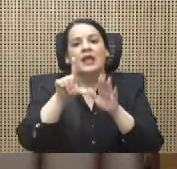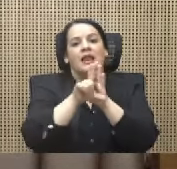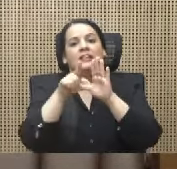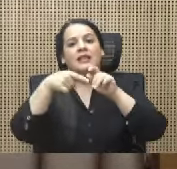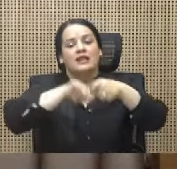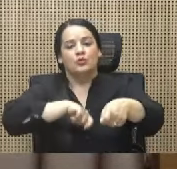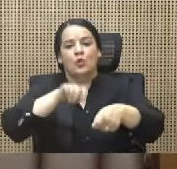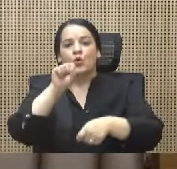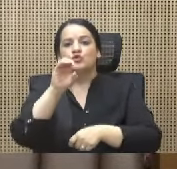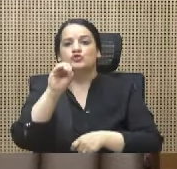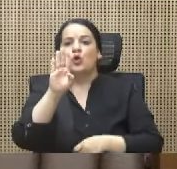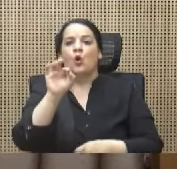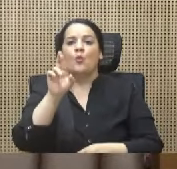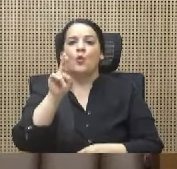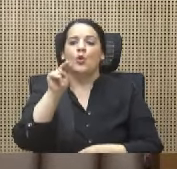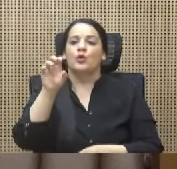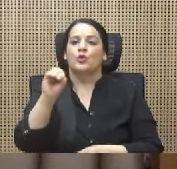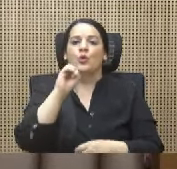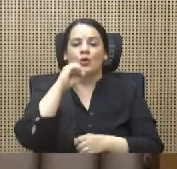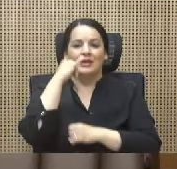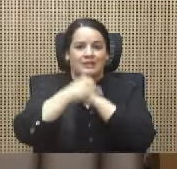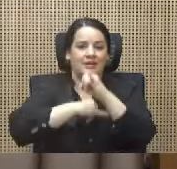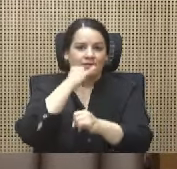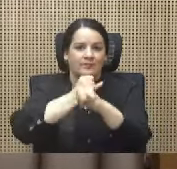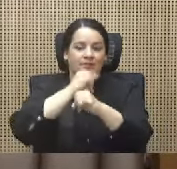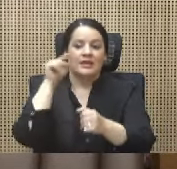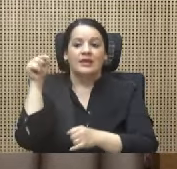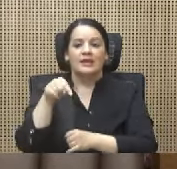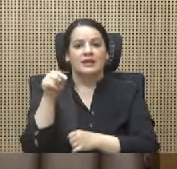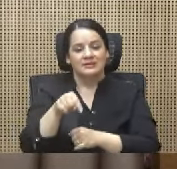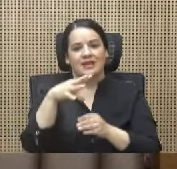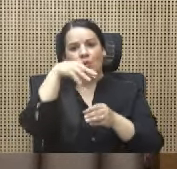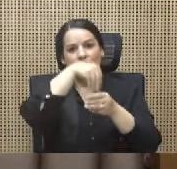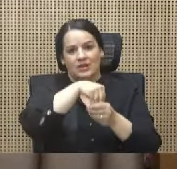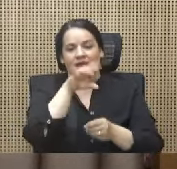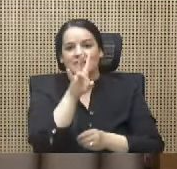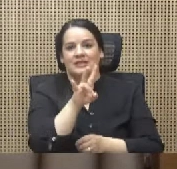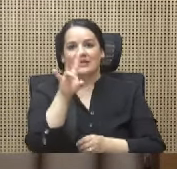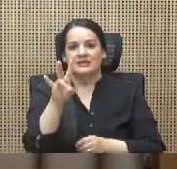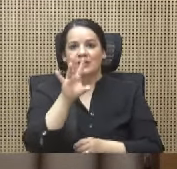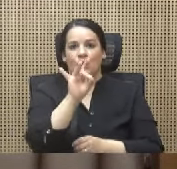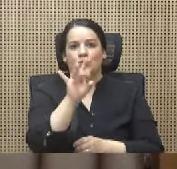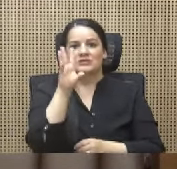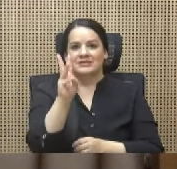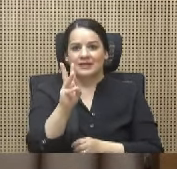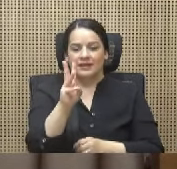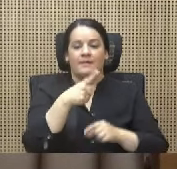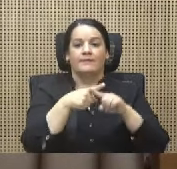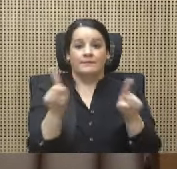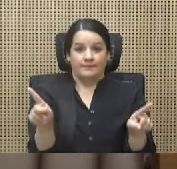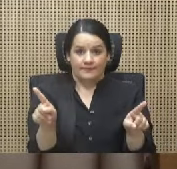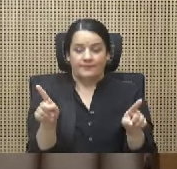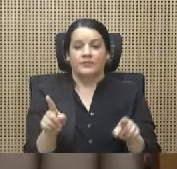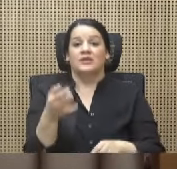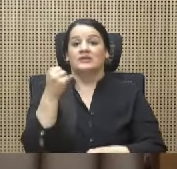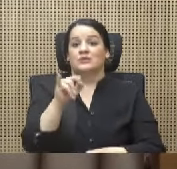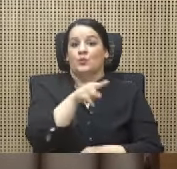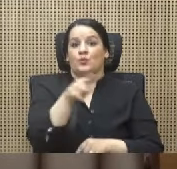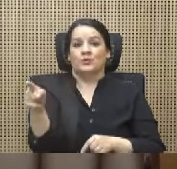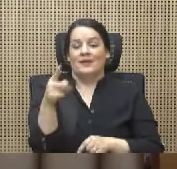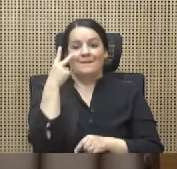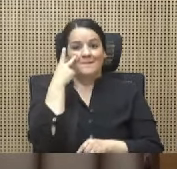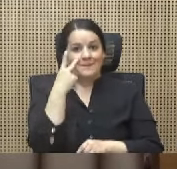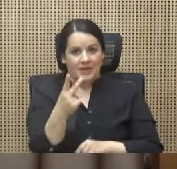transnacional. Ese es el que está contenido en la 7786. No obstante, si ustedes